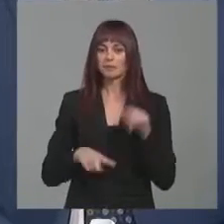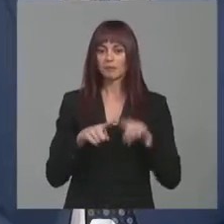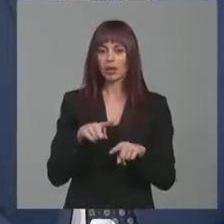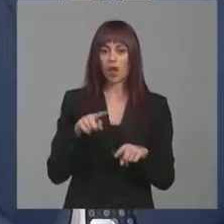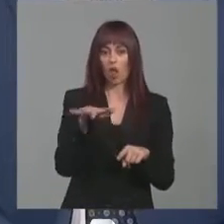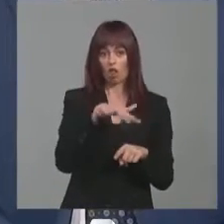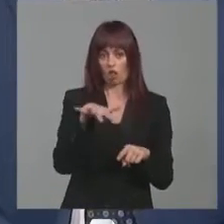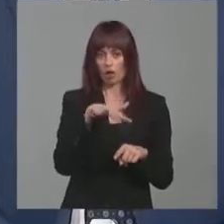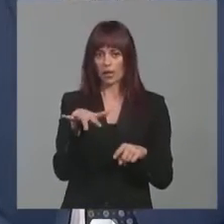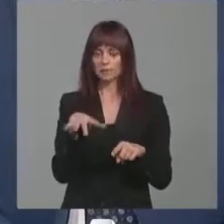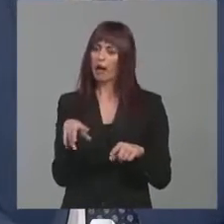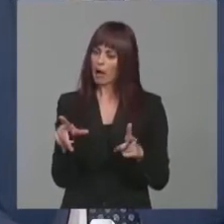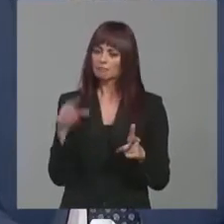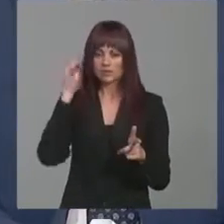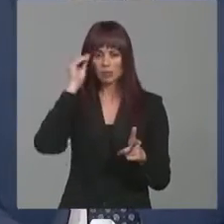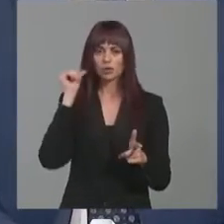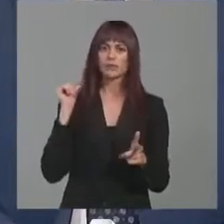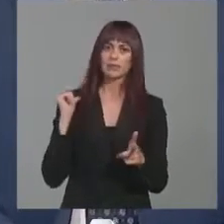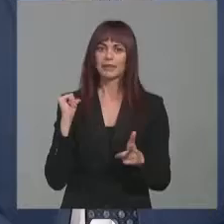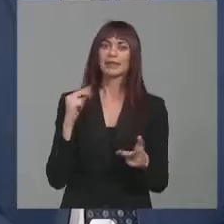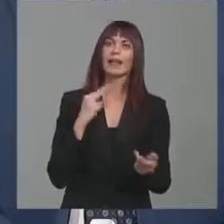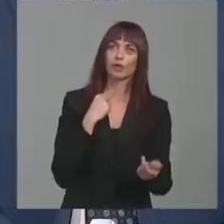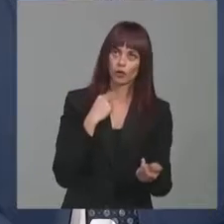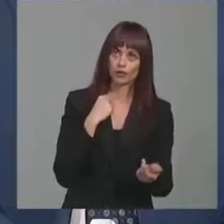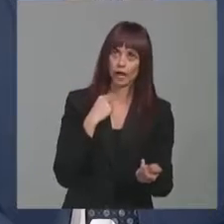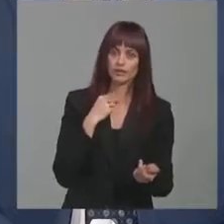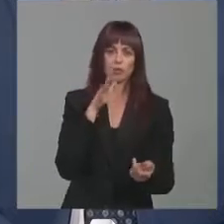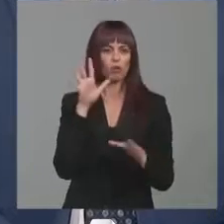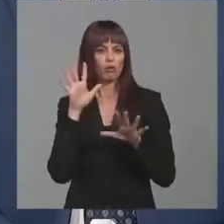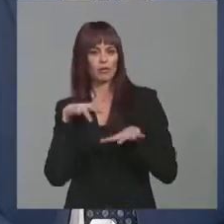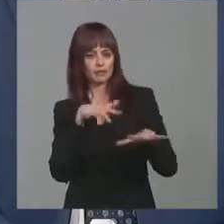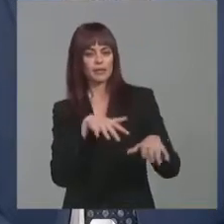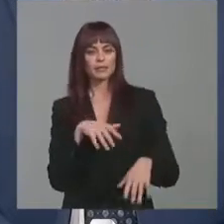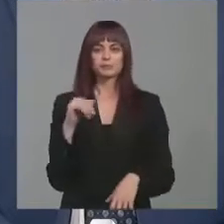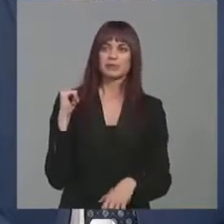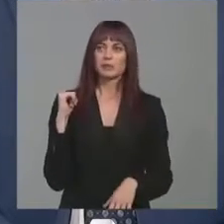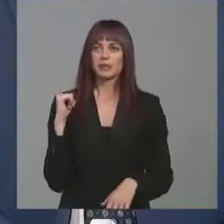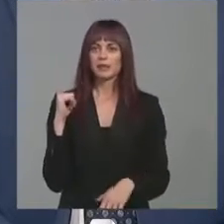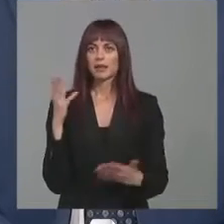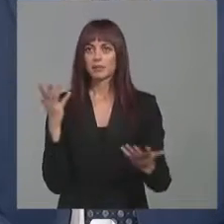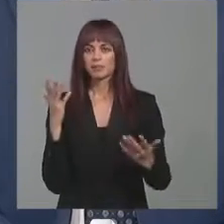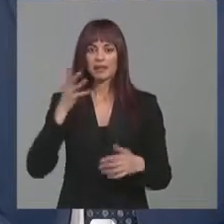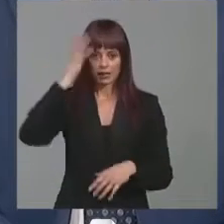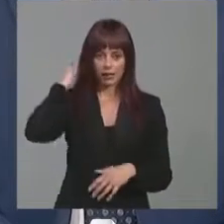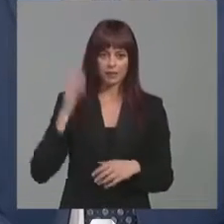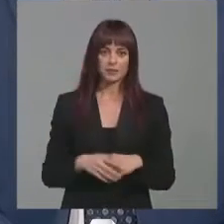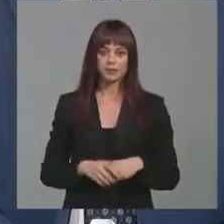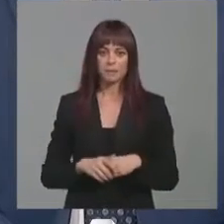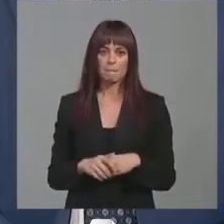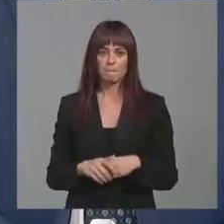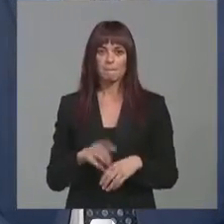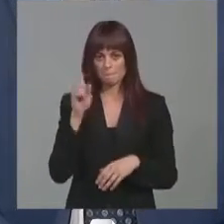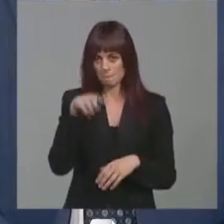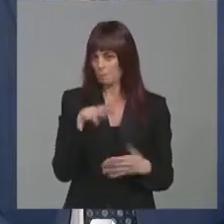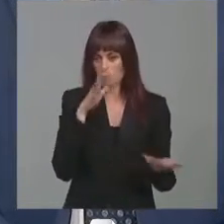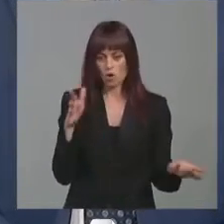simbólicos donde decimos hay la Semana Santa del orca por sus desfiles la semana santa de Cartagena eh también por